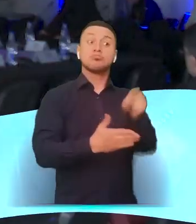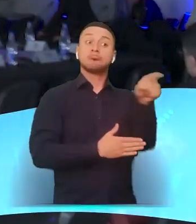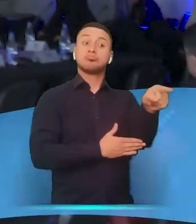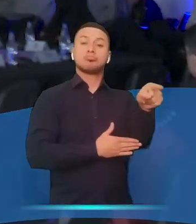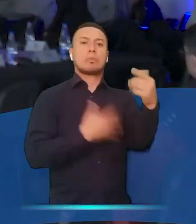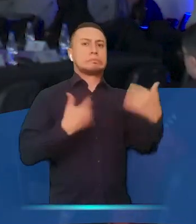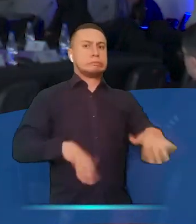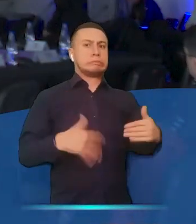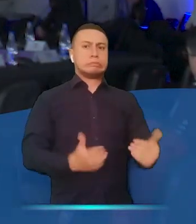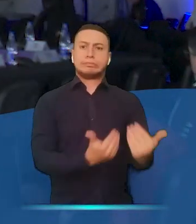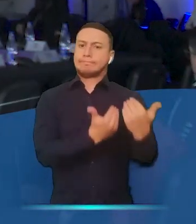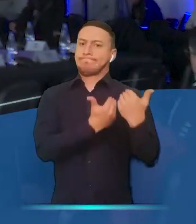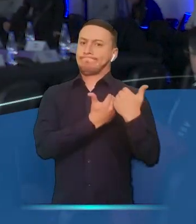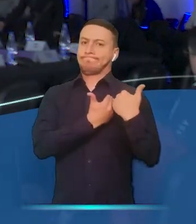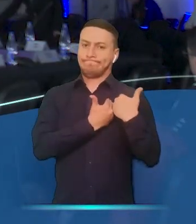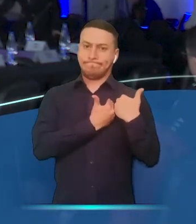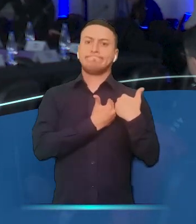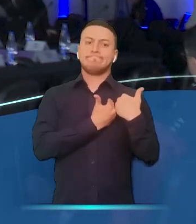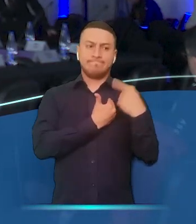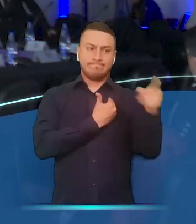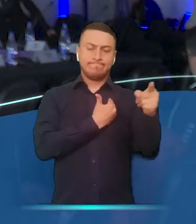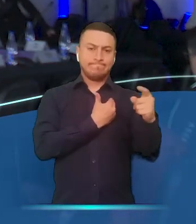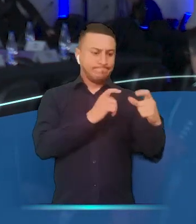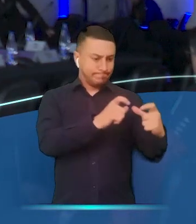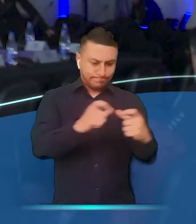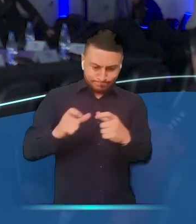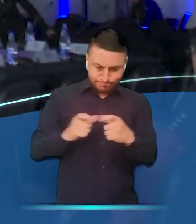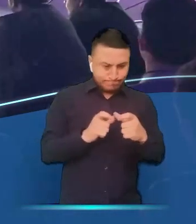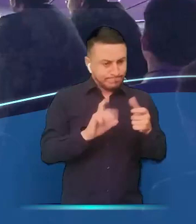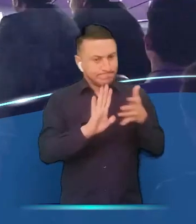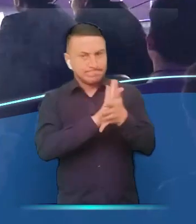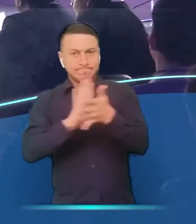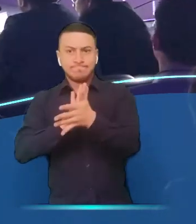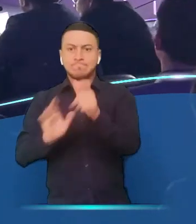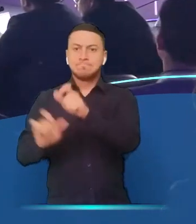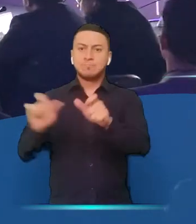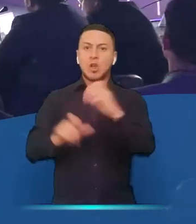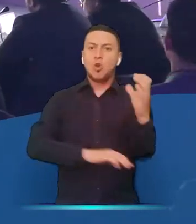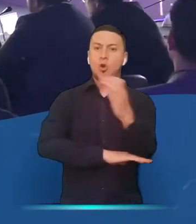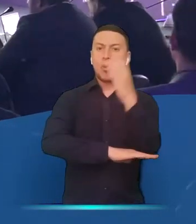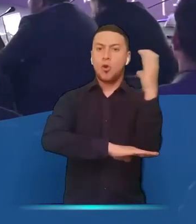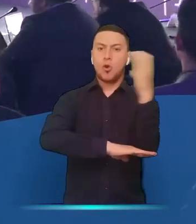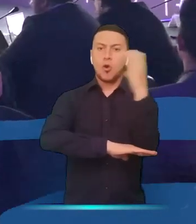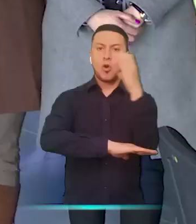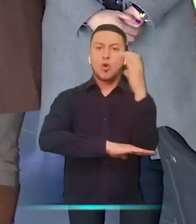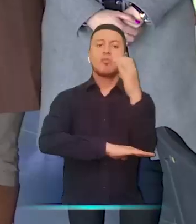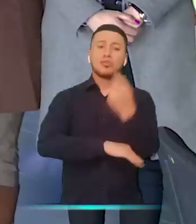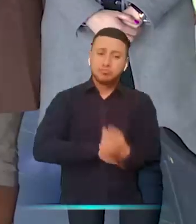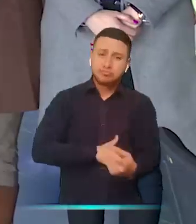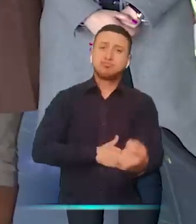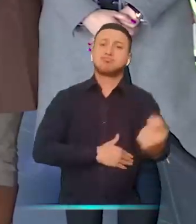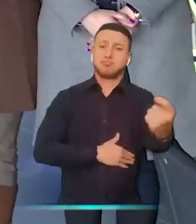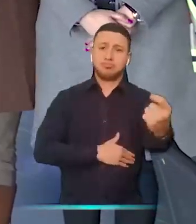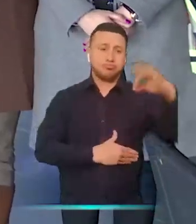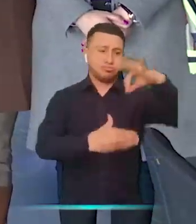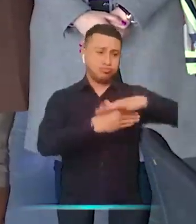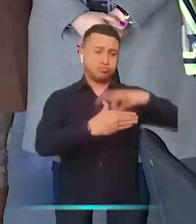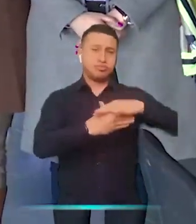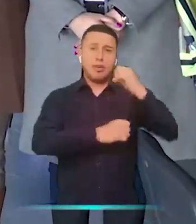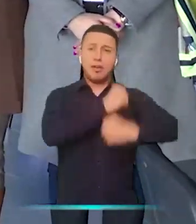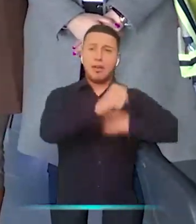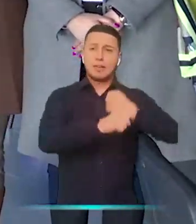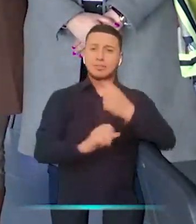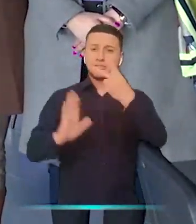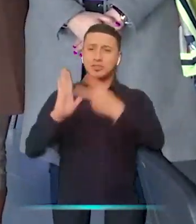porque nada más y nada menos que tiene la gran responsabilidad de la identificación de los colombianos y especialmente en este